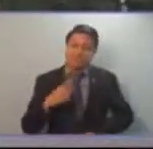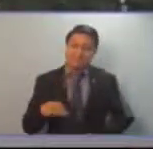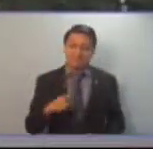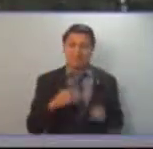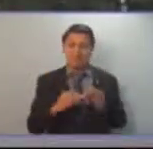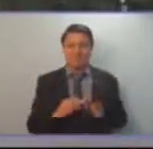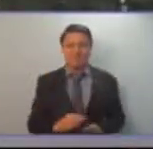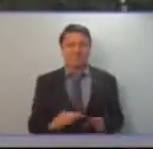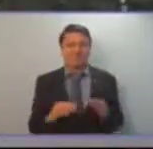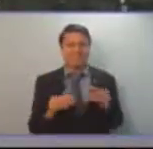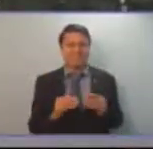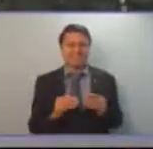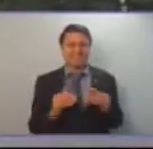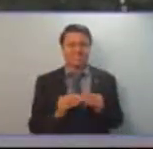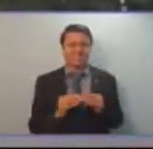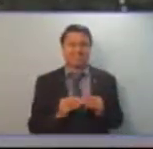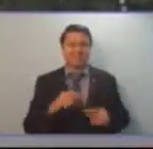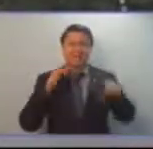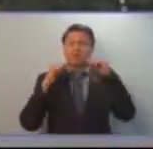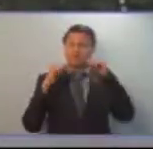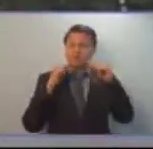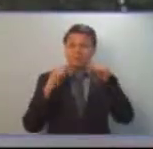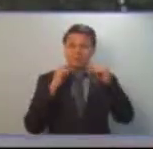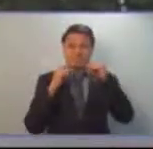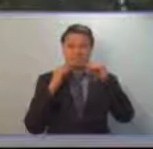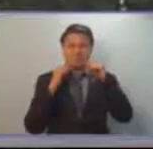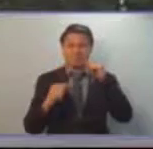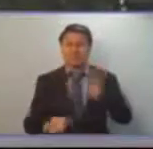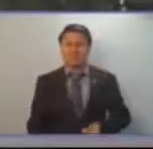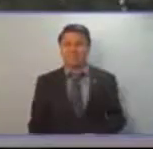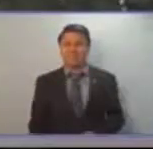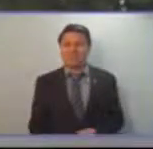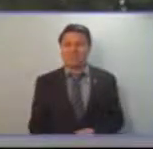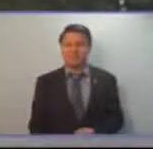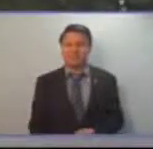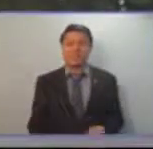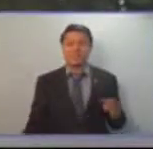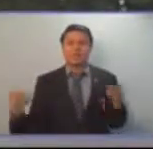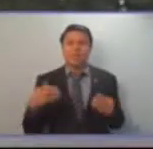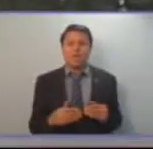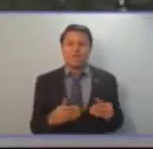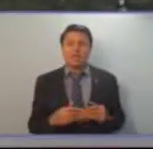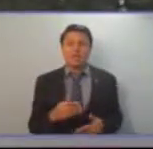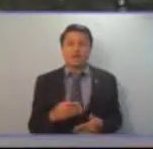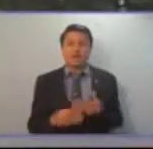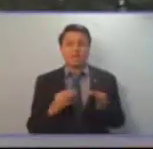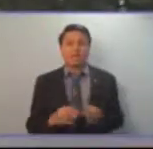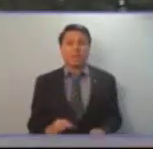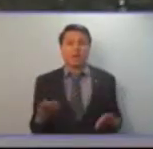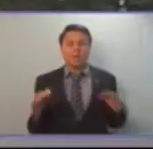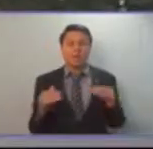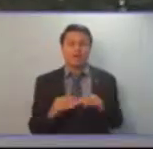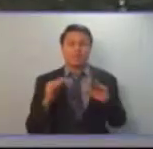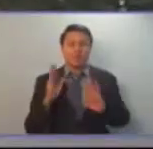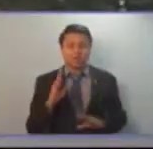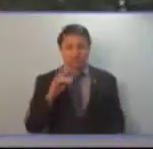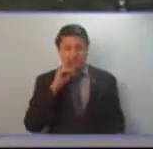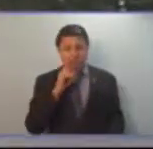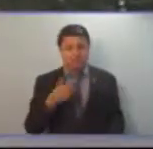para diputados y para sus autoridades, pues de acuerdo a los plazos que los estatutos de su partido le plantean. Sí.